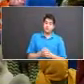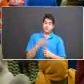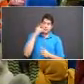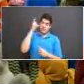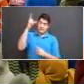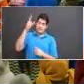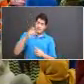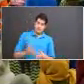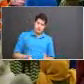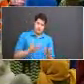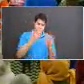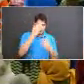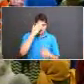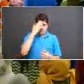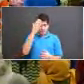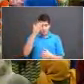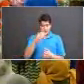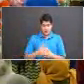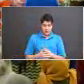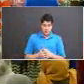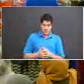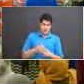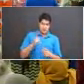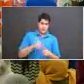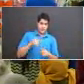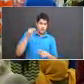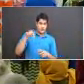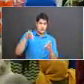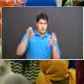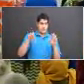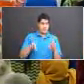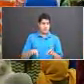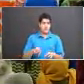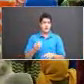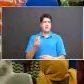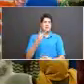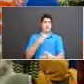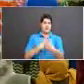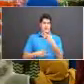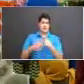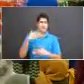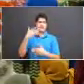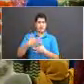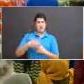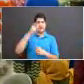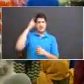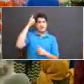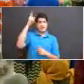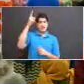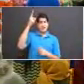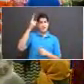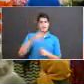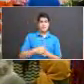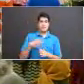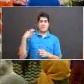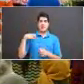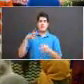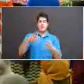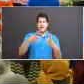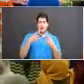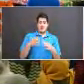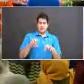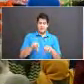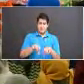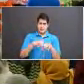Señor, te doy gracias por estas personas que vienen delante de ti para recibirte